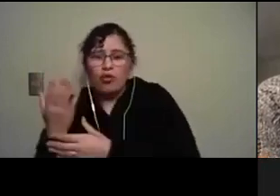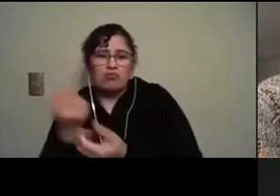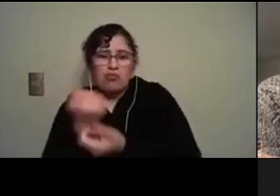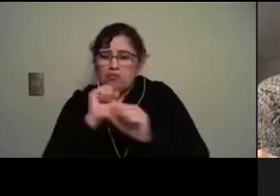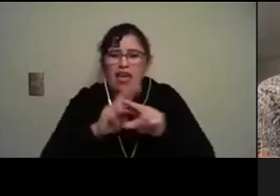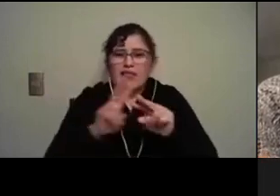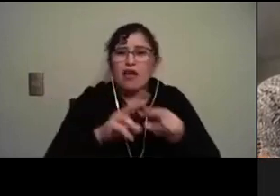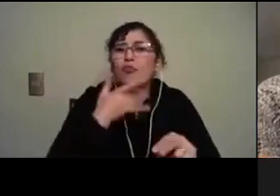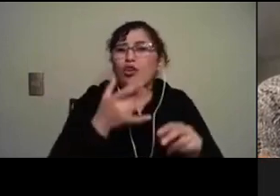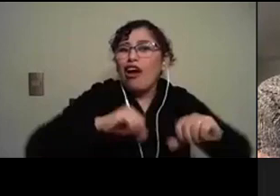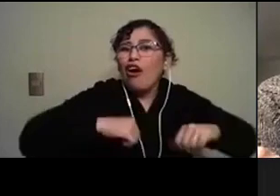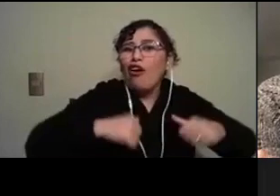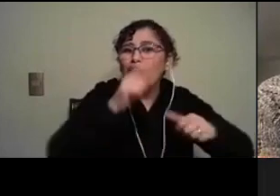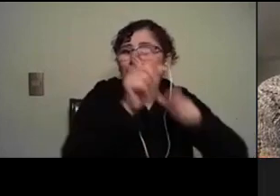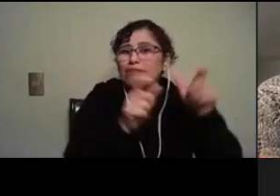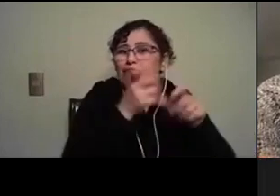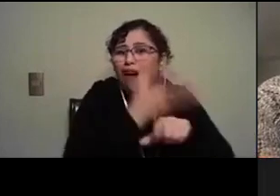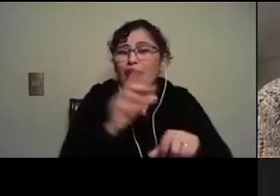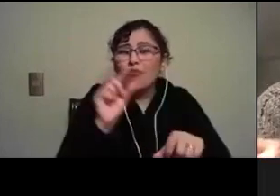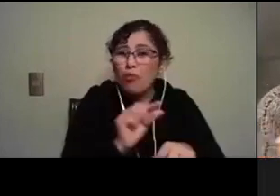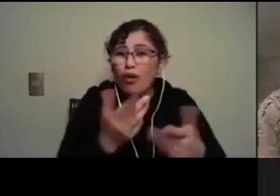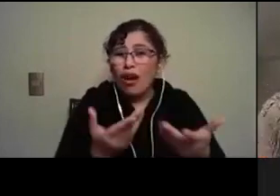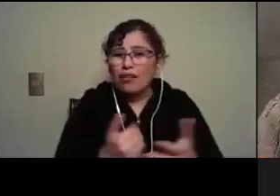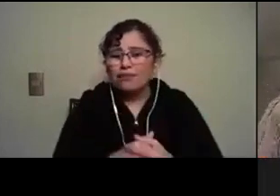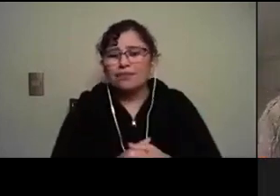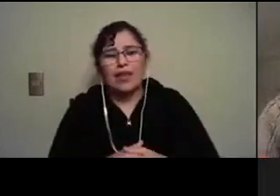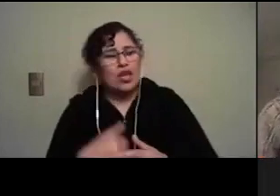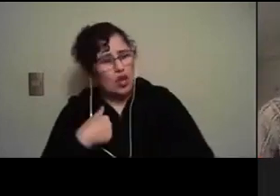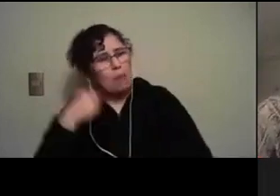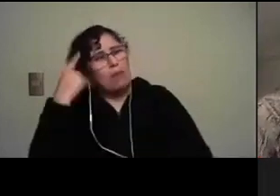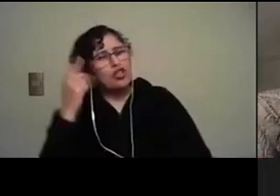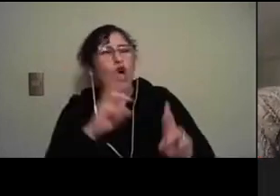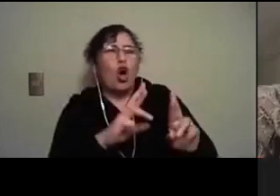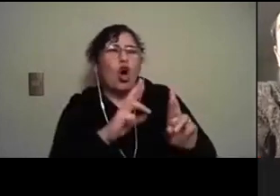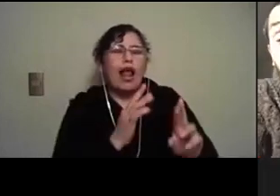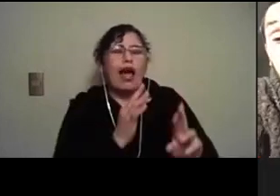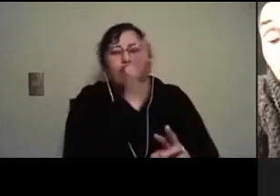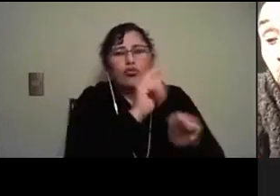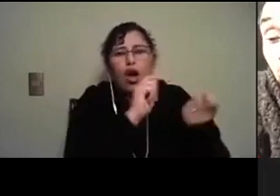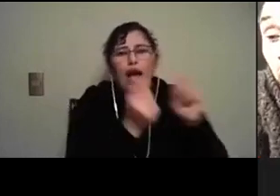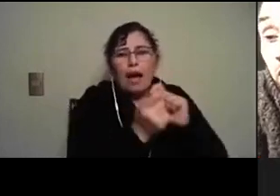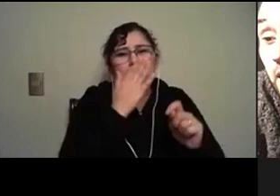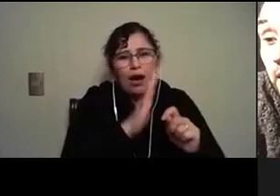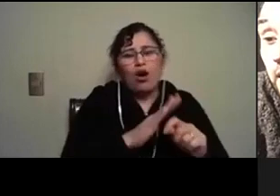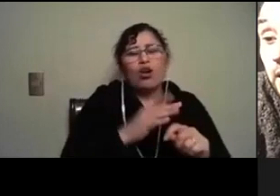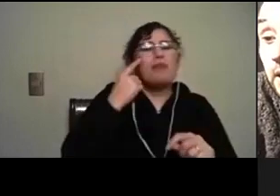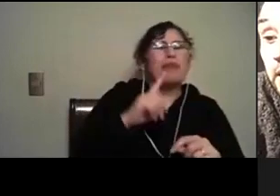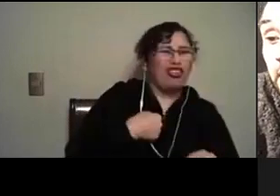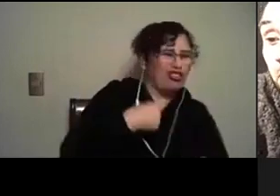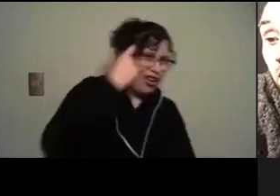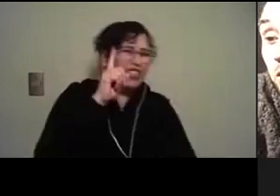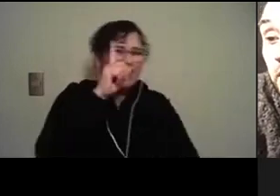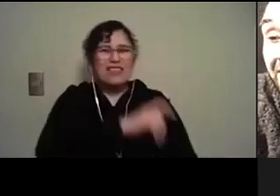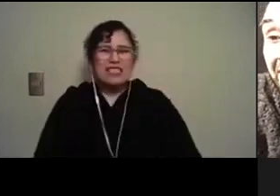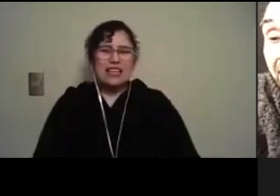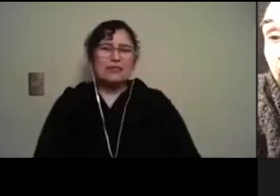espero que la situación se arregle, pero lo veo difícil. Algo que es significativo y yo creo que sí se ha